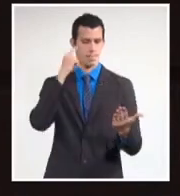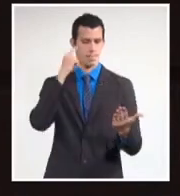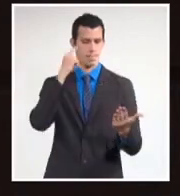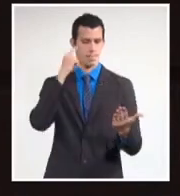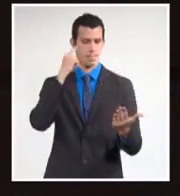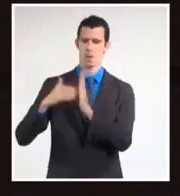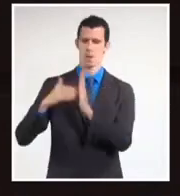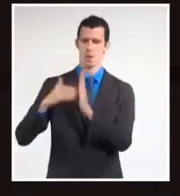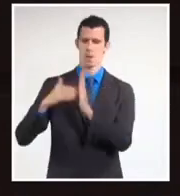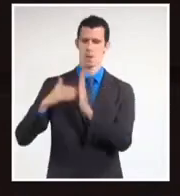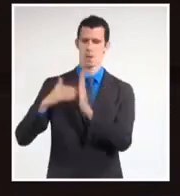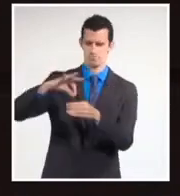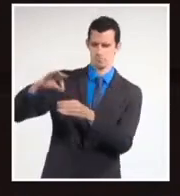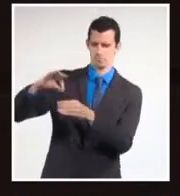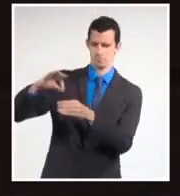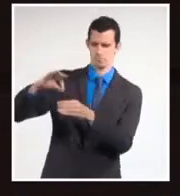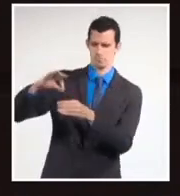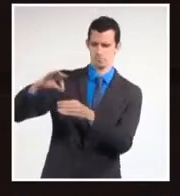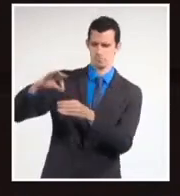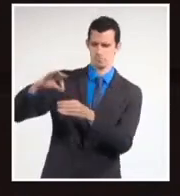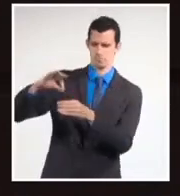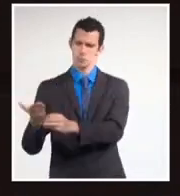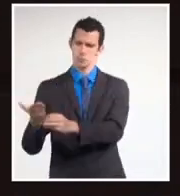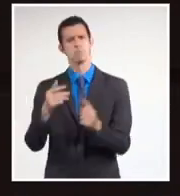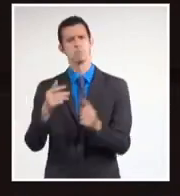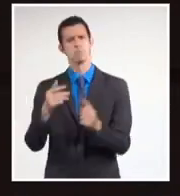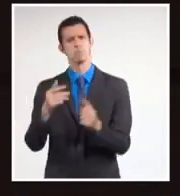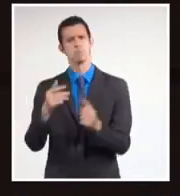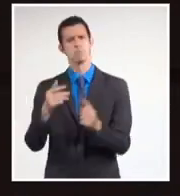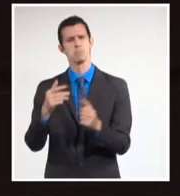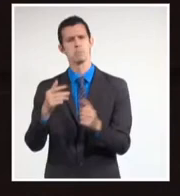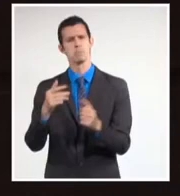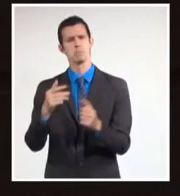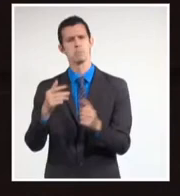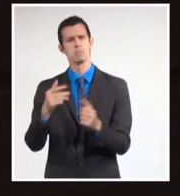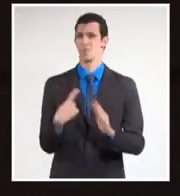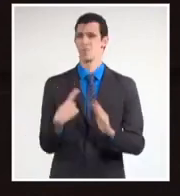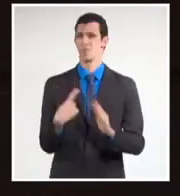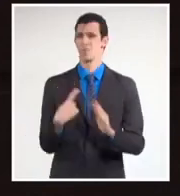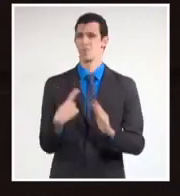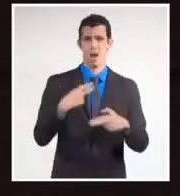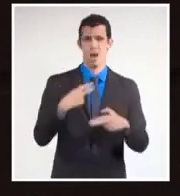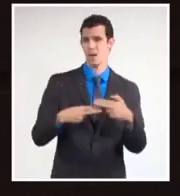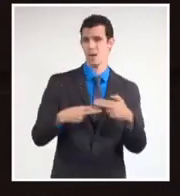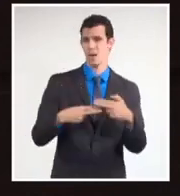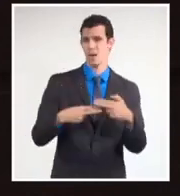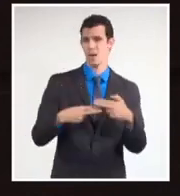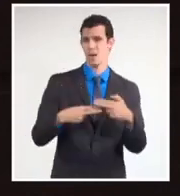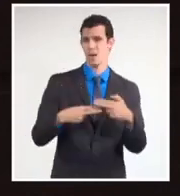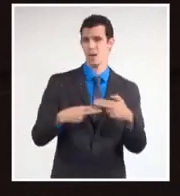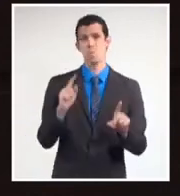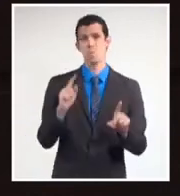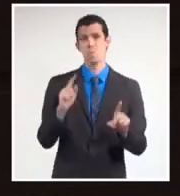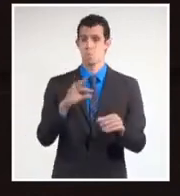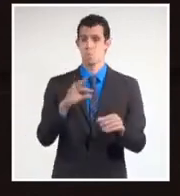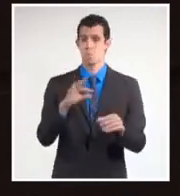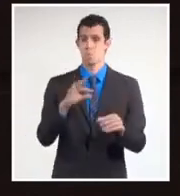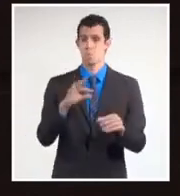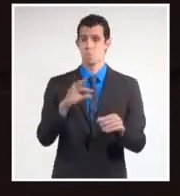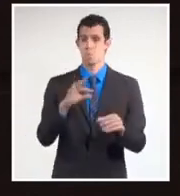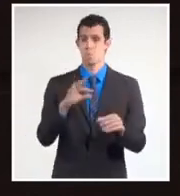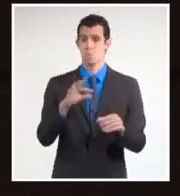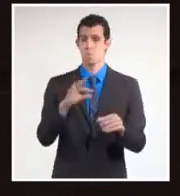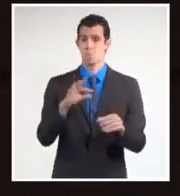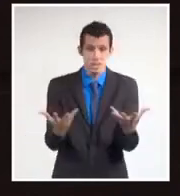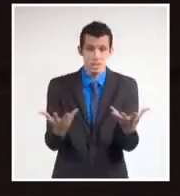posible y no sembramos caña, en 2 años no hay zafra. Incluso haciéndole esta eficiente, o sea